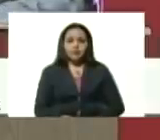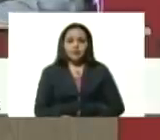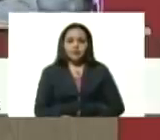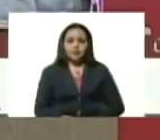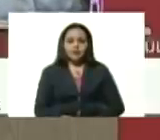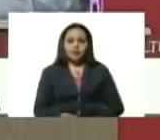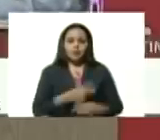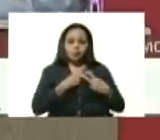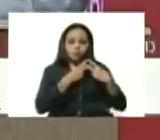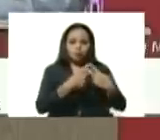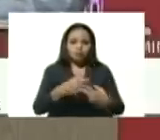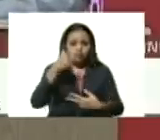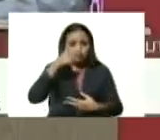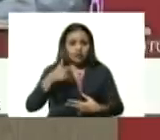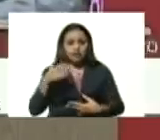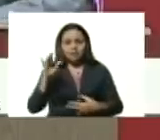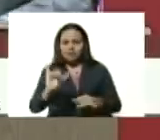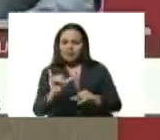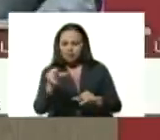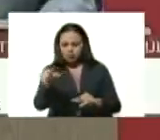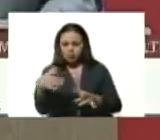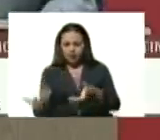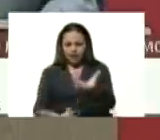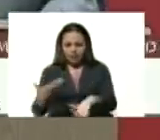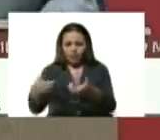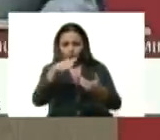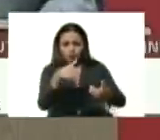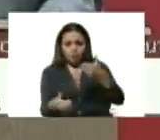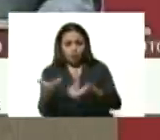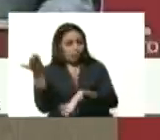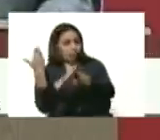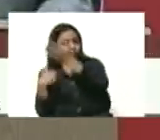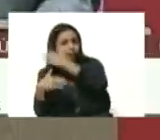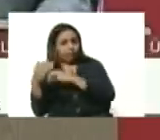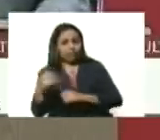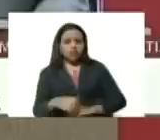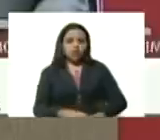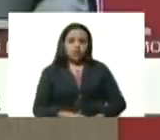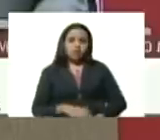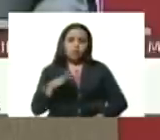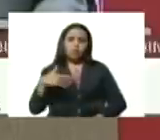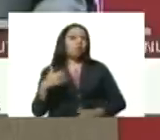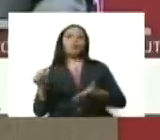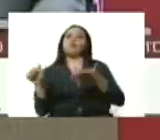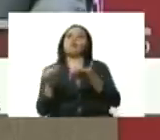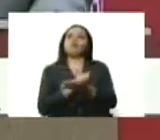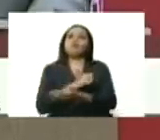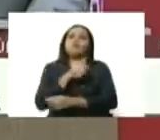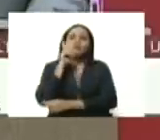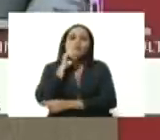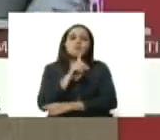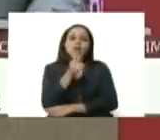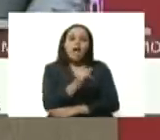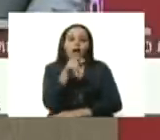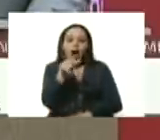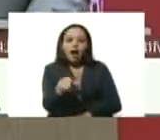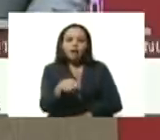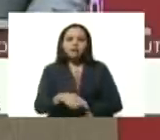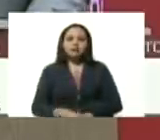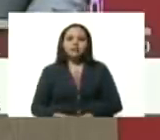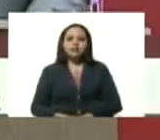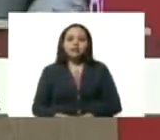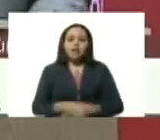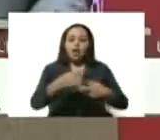Popular, los que habían quemado esos camiones y esos autobuses para borrar la evidencia de lo que venía allí, que era